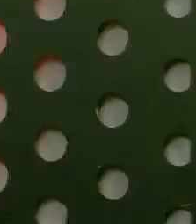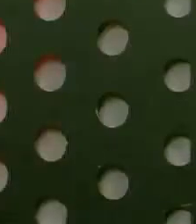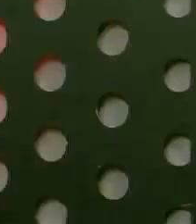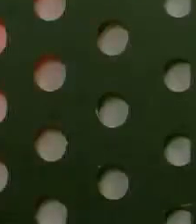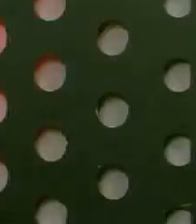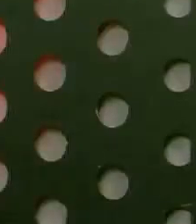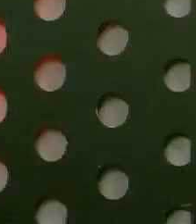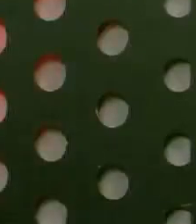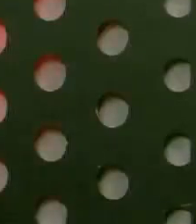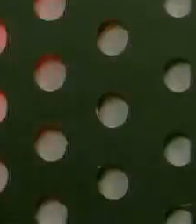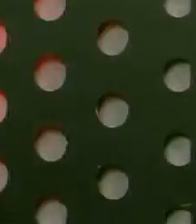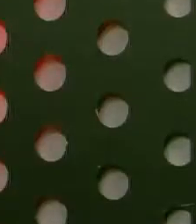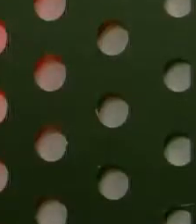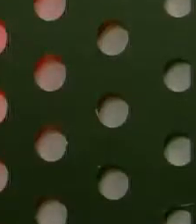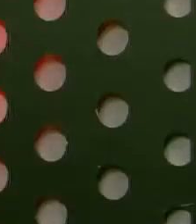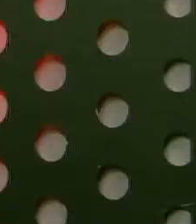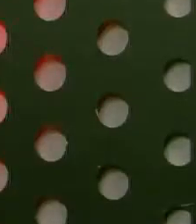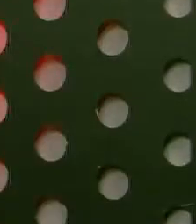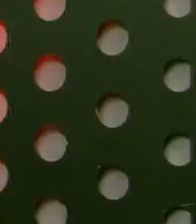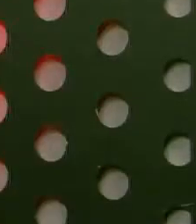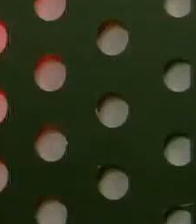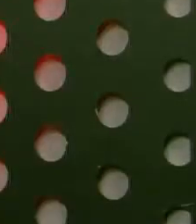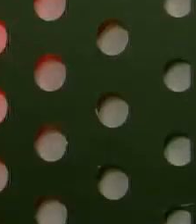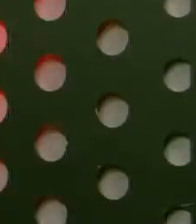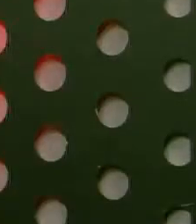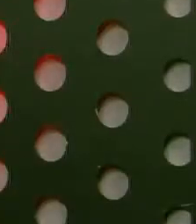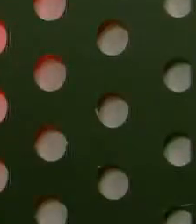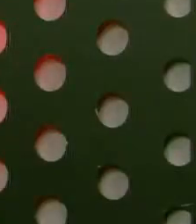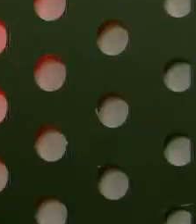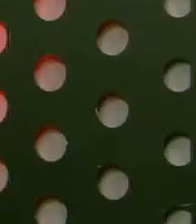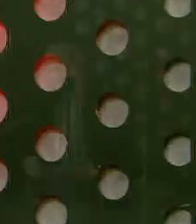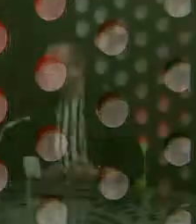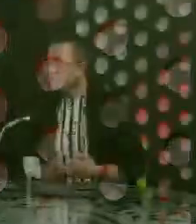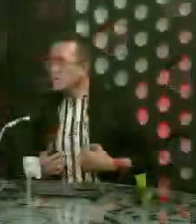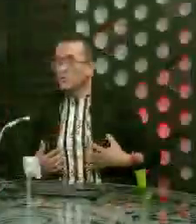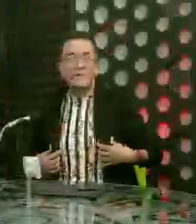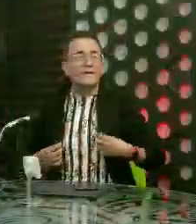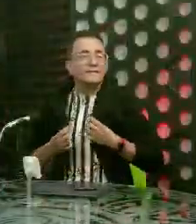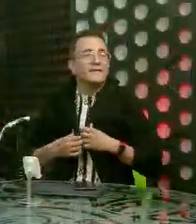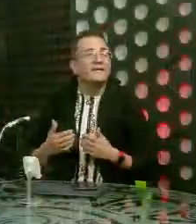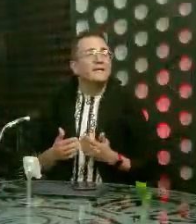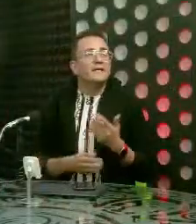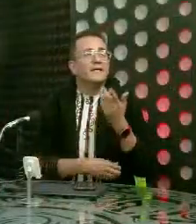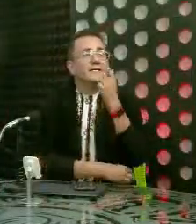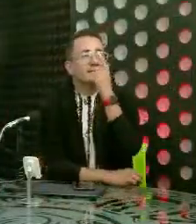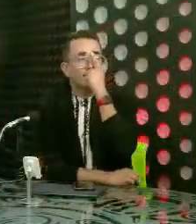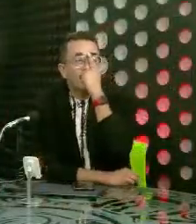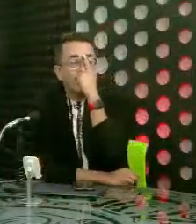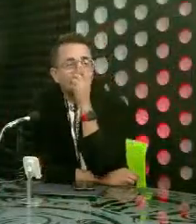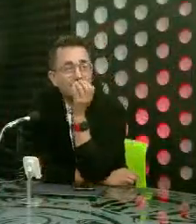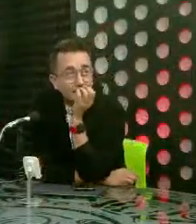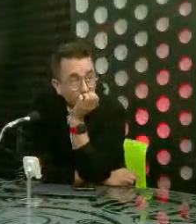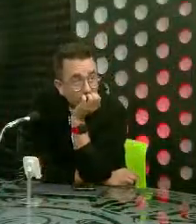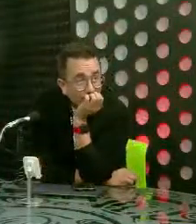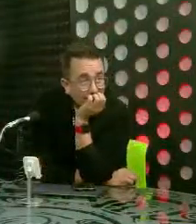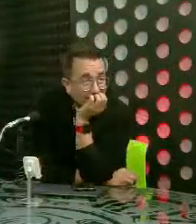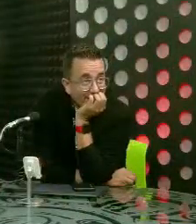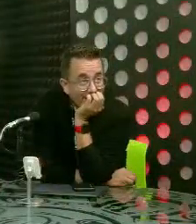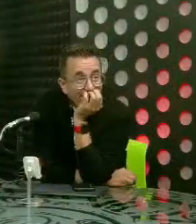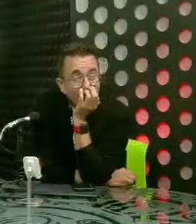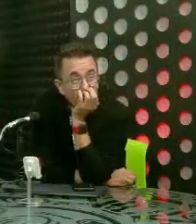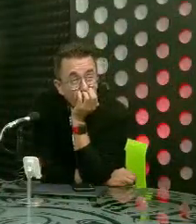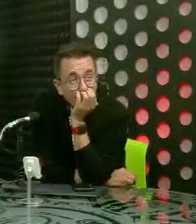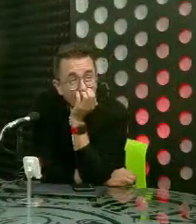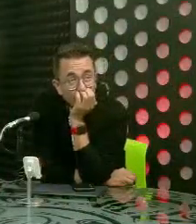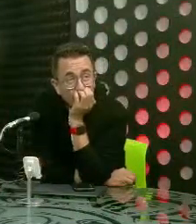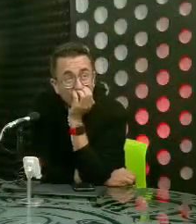Yo nada más quiero decir algo al respecto. No me parece. No me parece este tipo